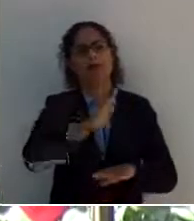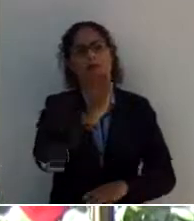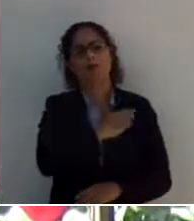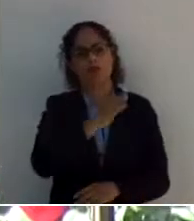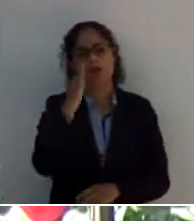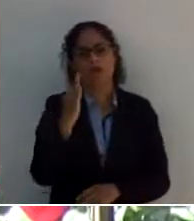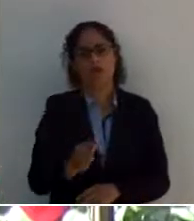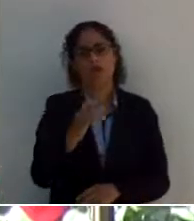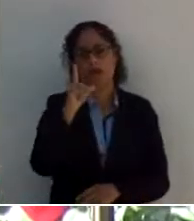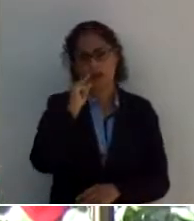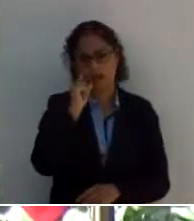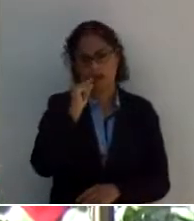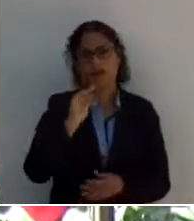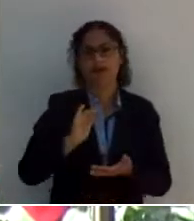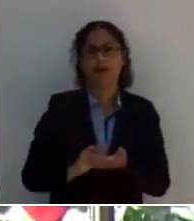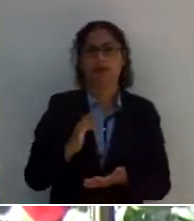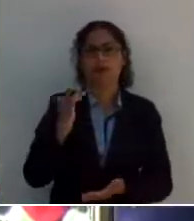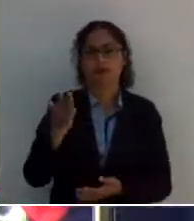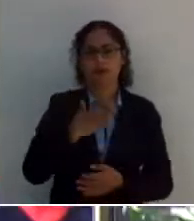día.